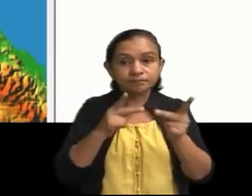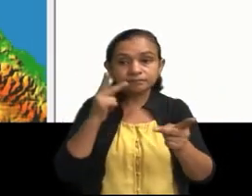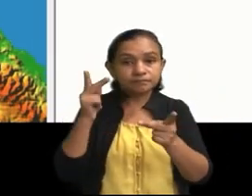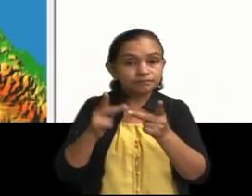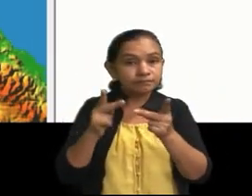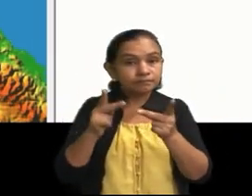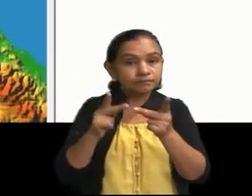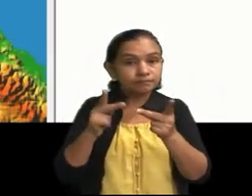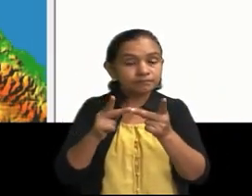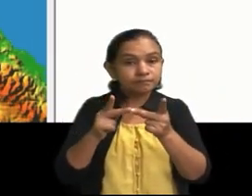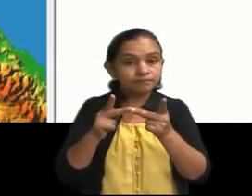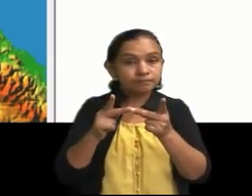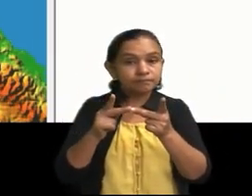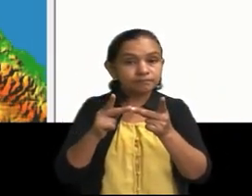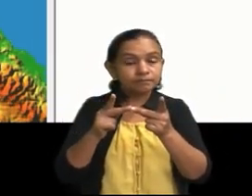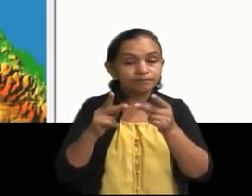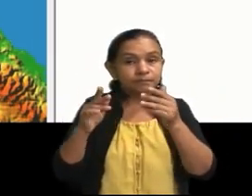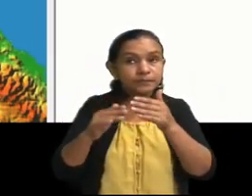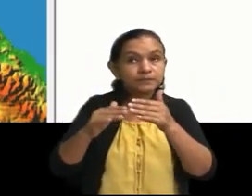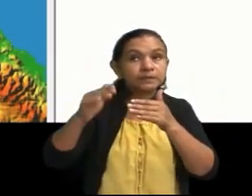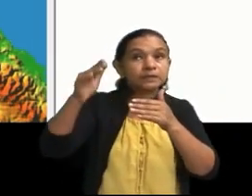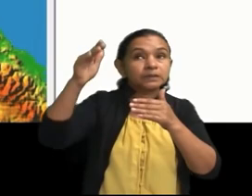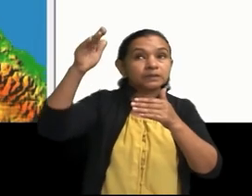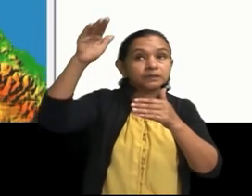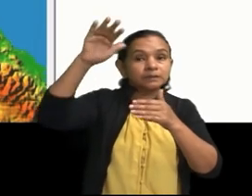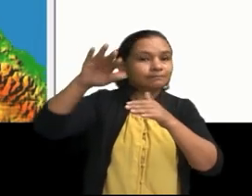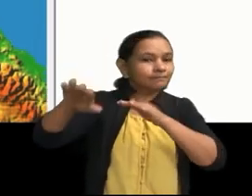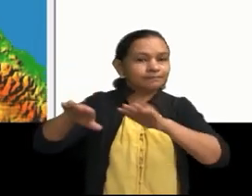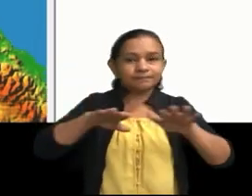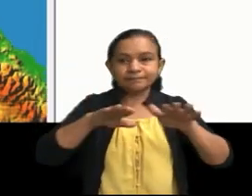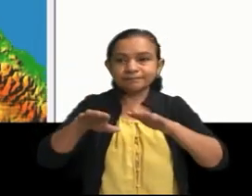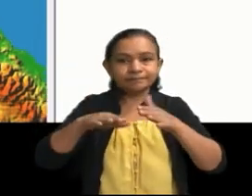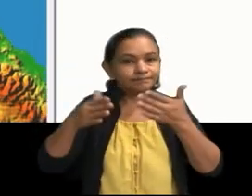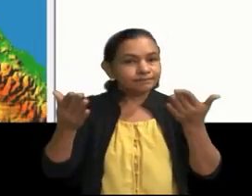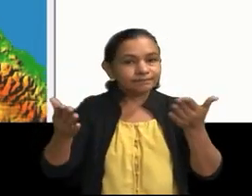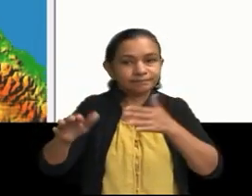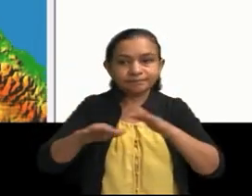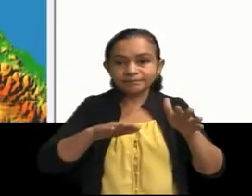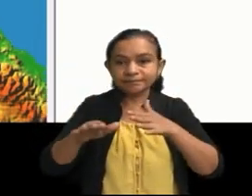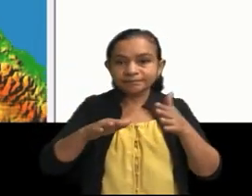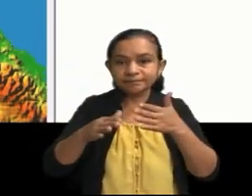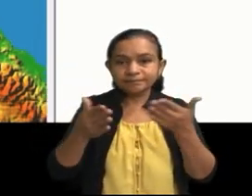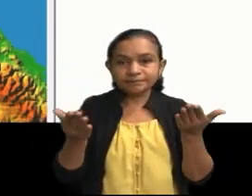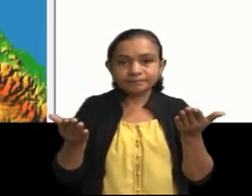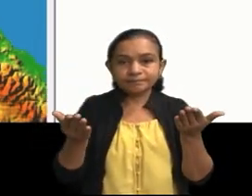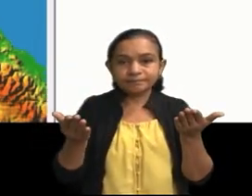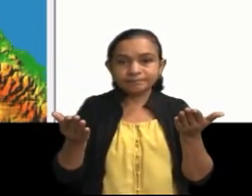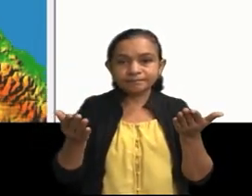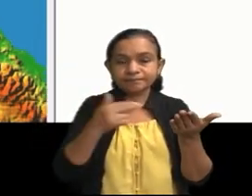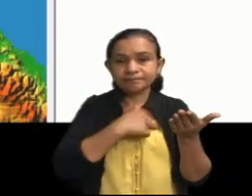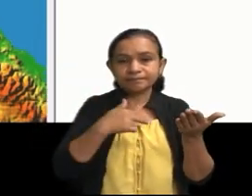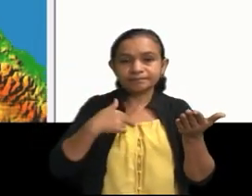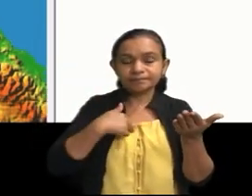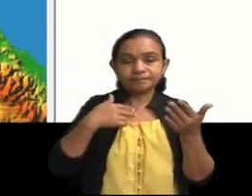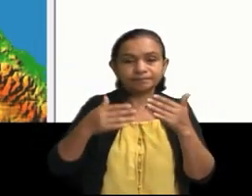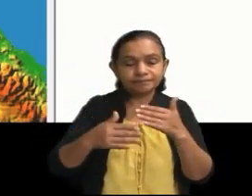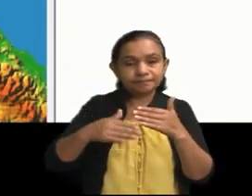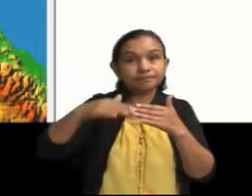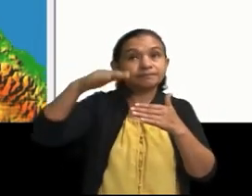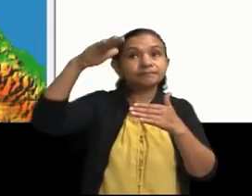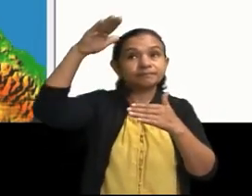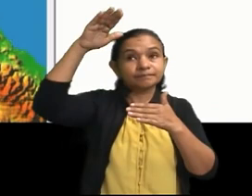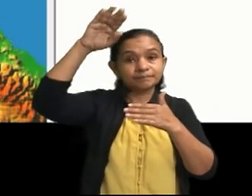la evaluación de la altura de las olas. No se puede, ¿no? Entonces, nos dijeron, no se meten en